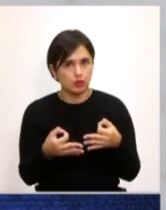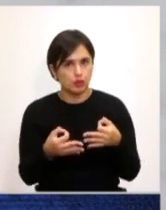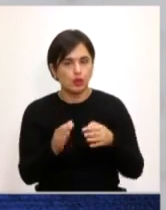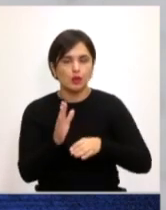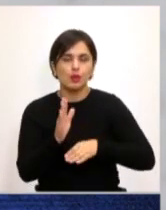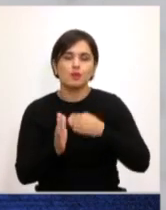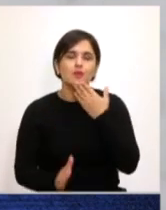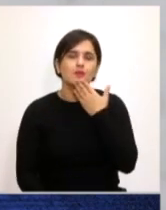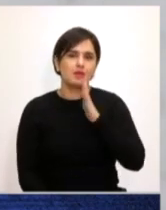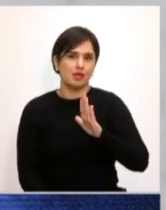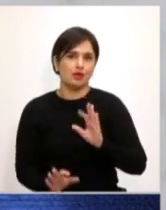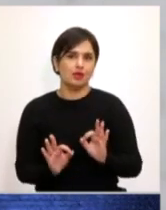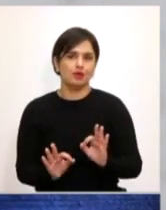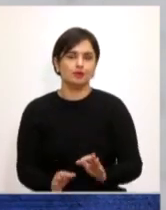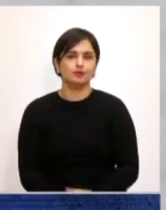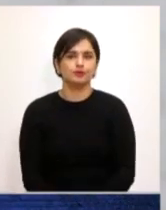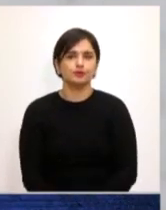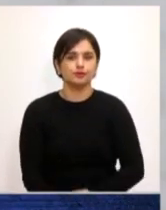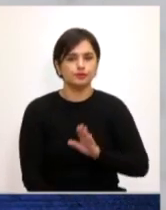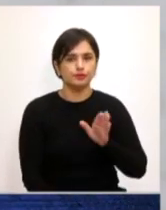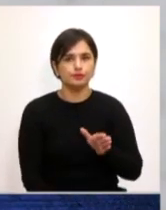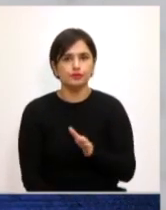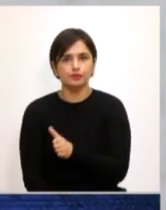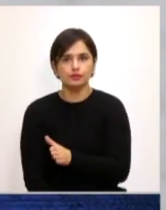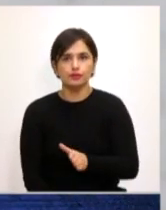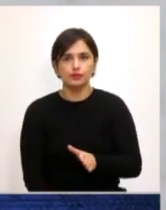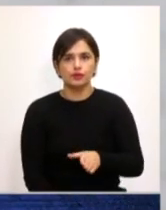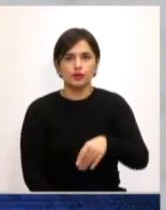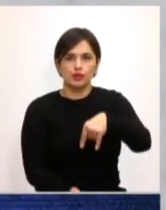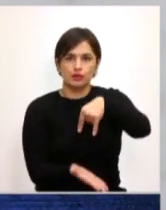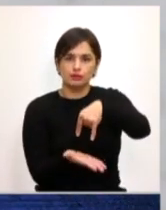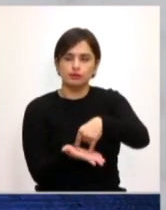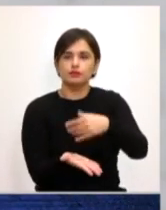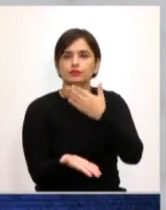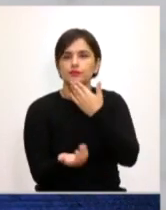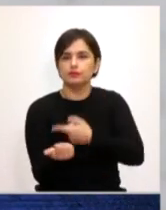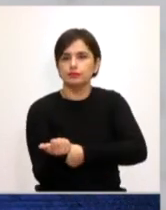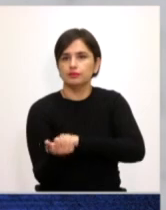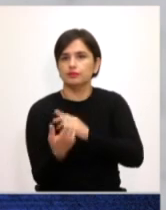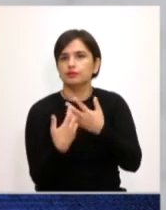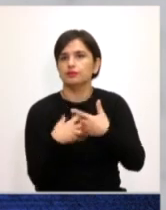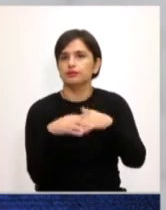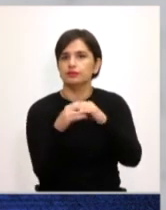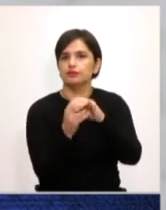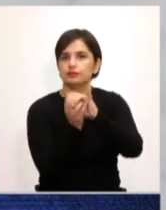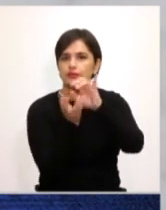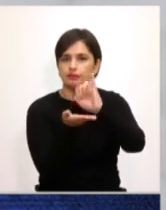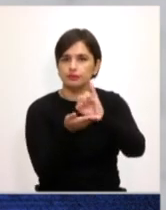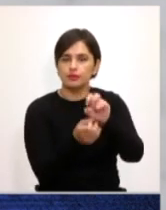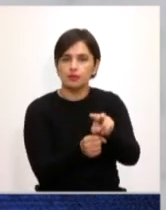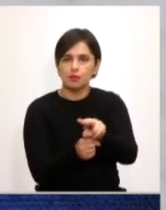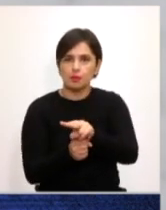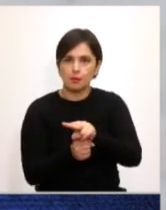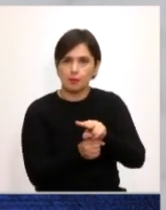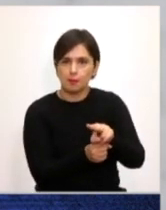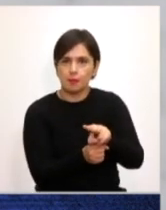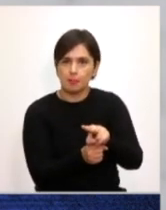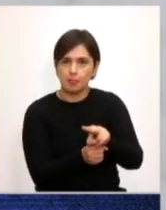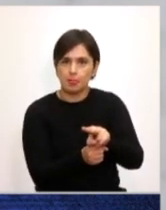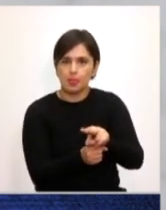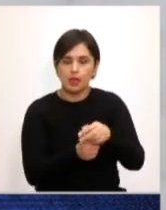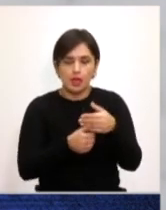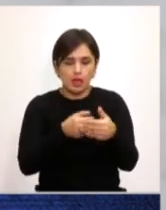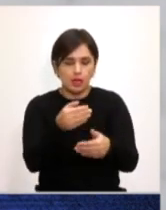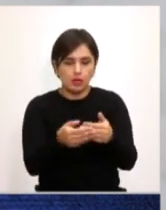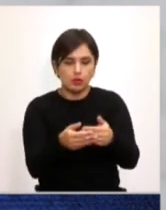próspero. Por otro lado, nuestra corporación también fortalece su institucionalidad administrativa. En un proceso